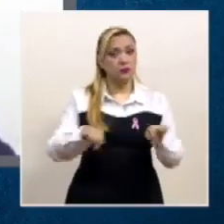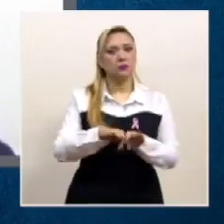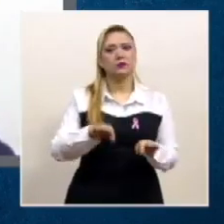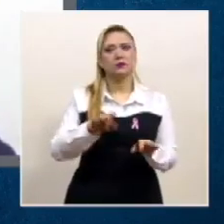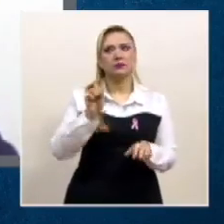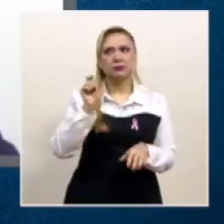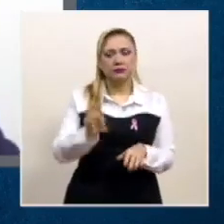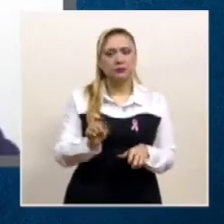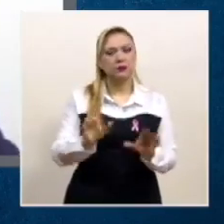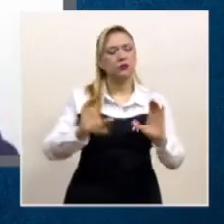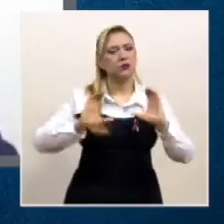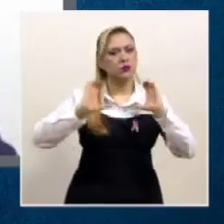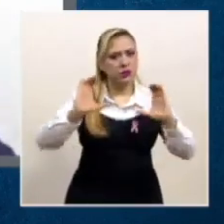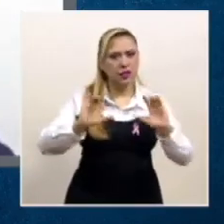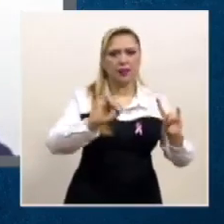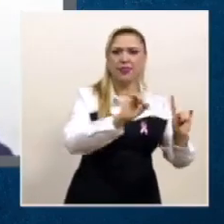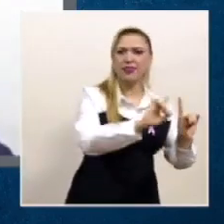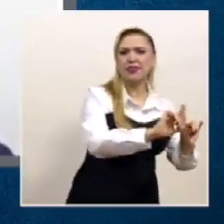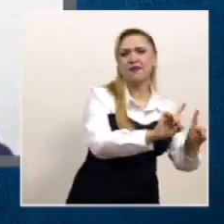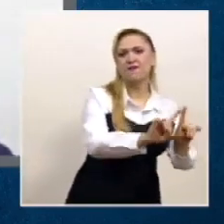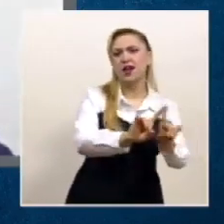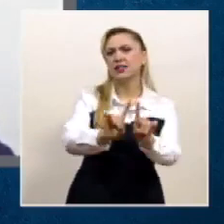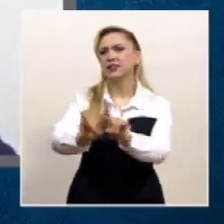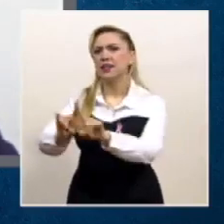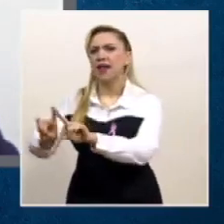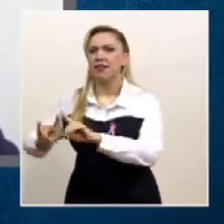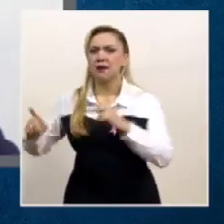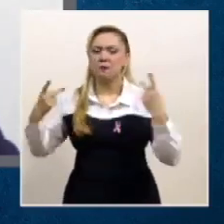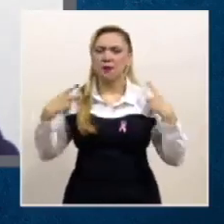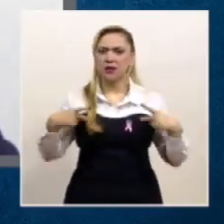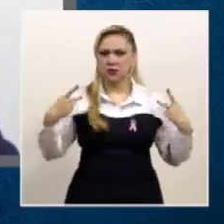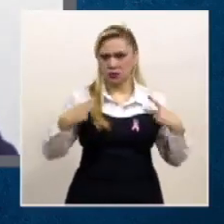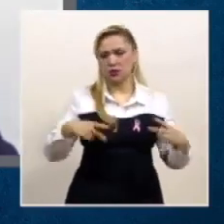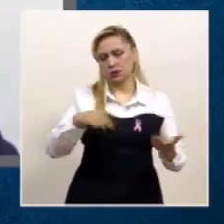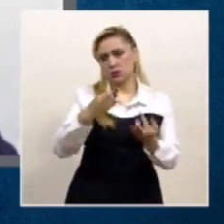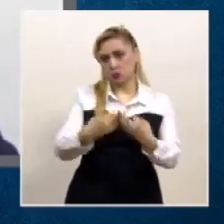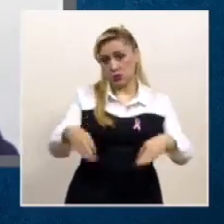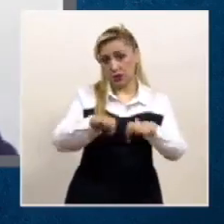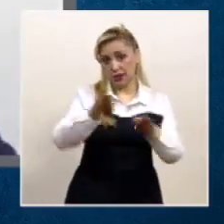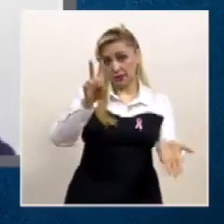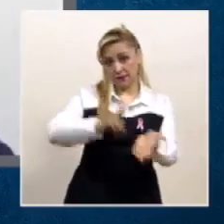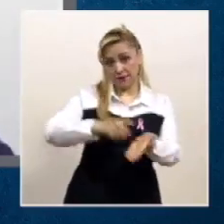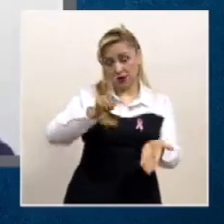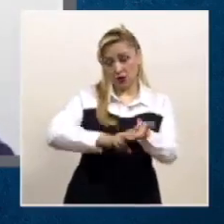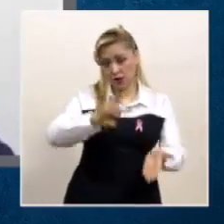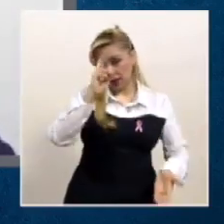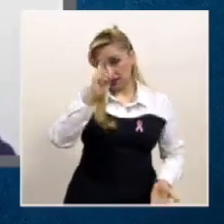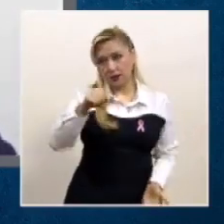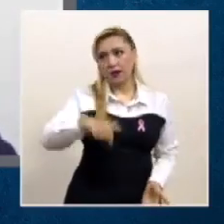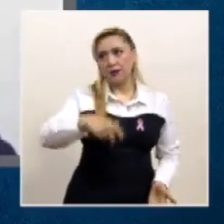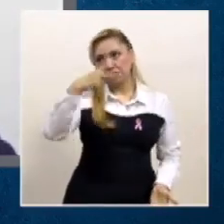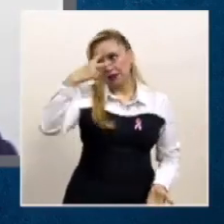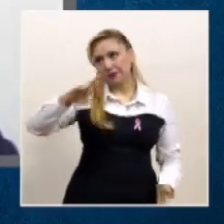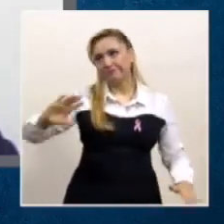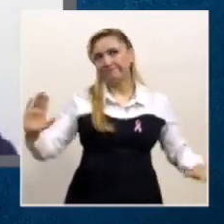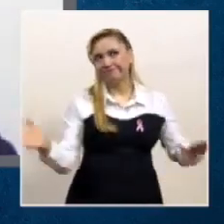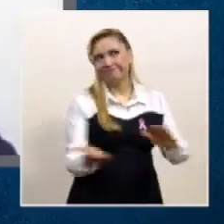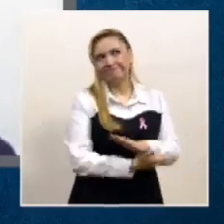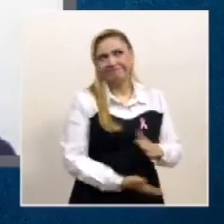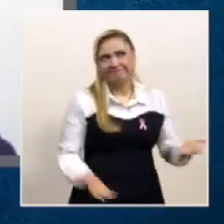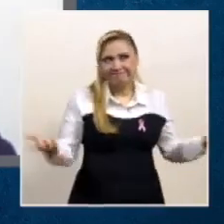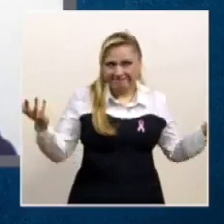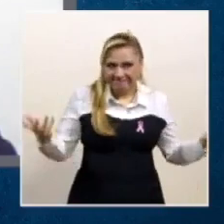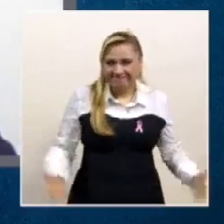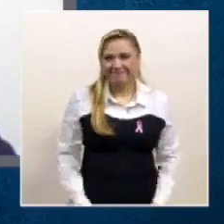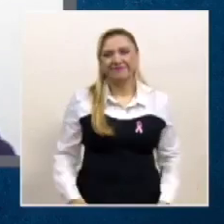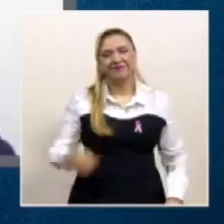valorar positivamente la diversidad. Creo que esa es una de las cuestiones que tenemos pendientes en México y en muchos ámbitos, pero que creo